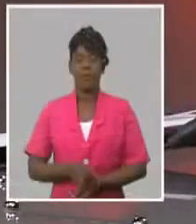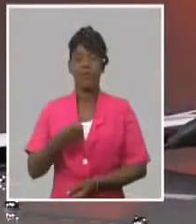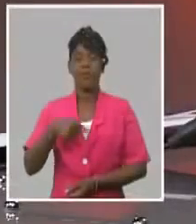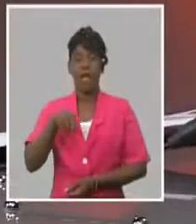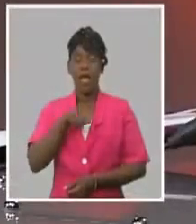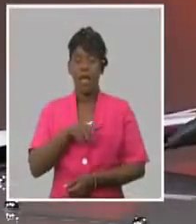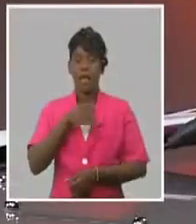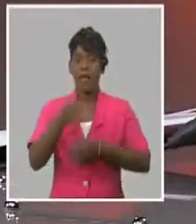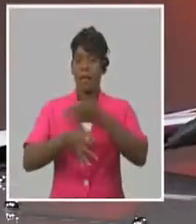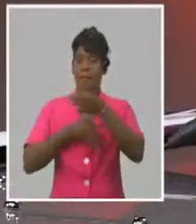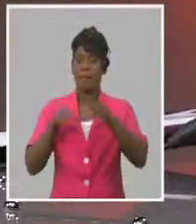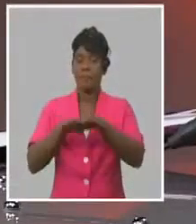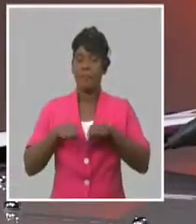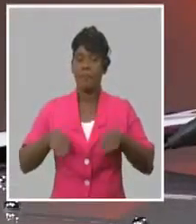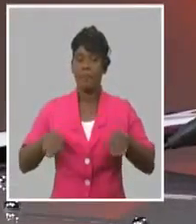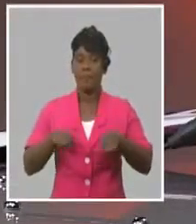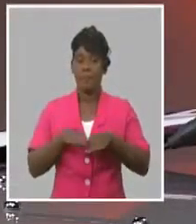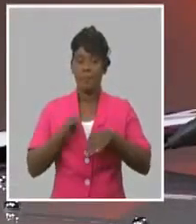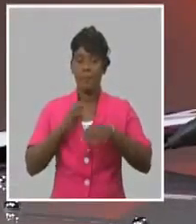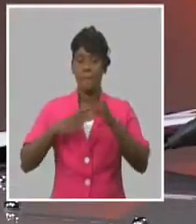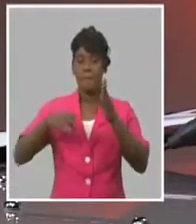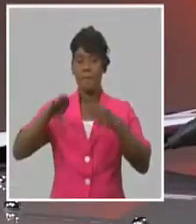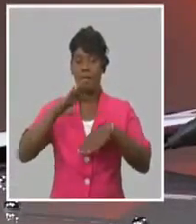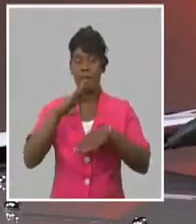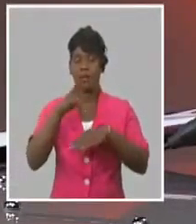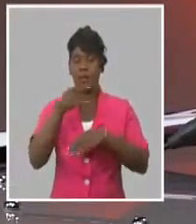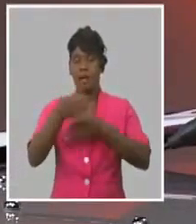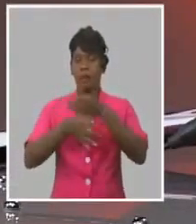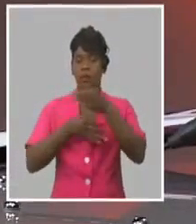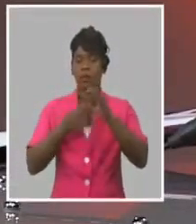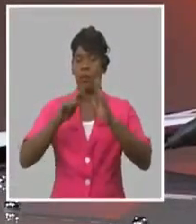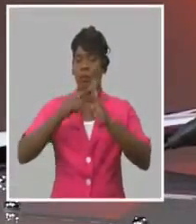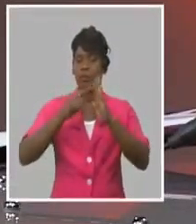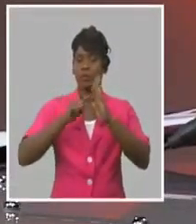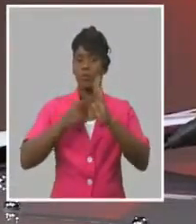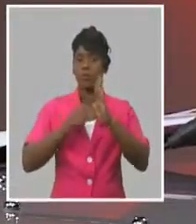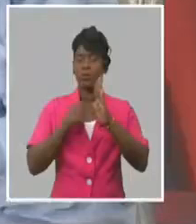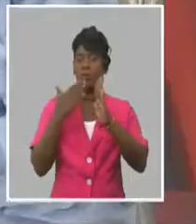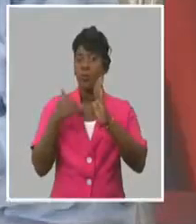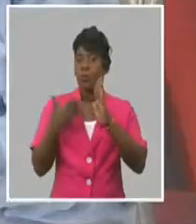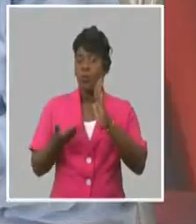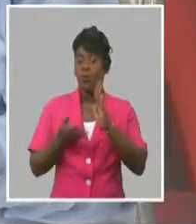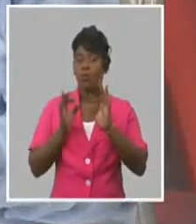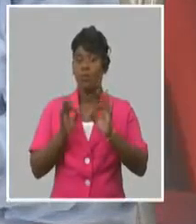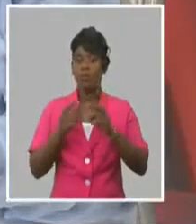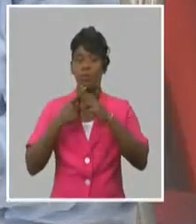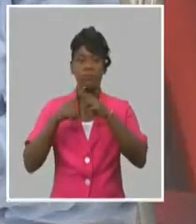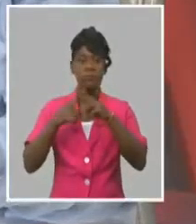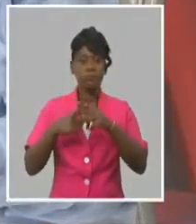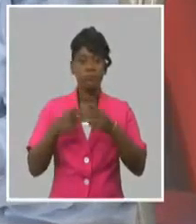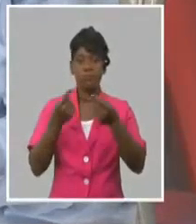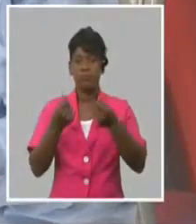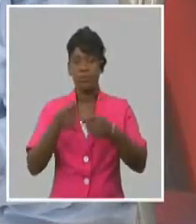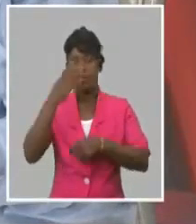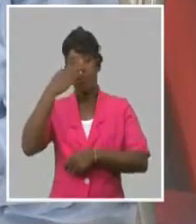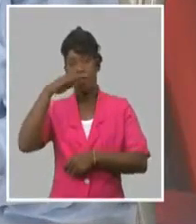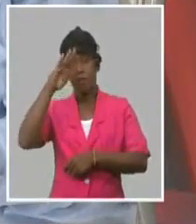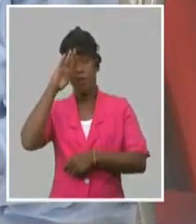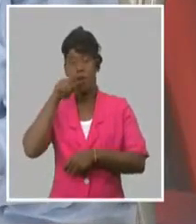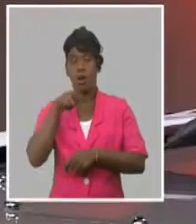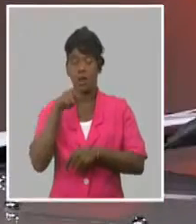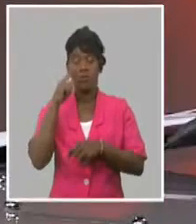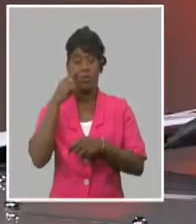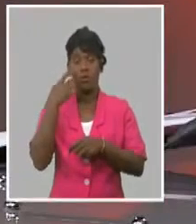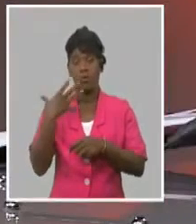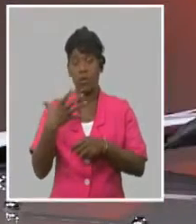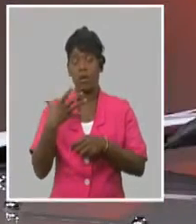Ayer adelantábamos en la mesa redonda, viceprimer ministro, algunos elementos de la tarea de ordenamiento como parte imprescindible de